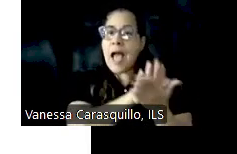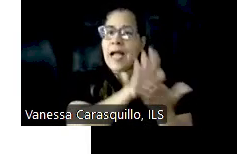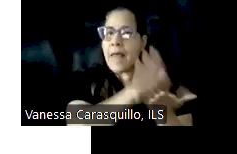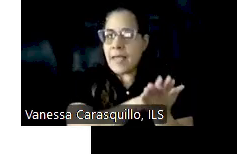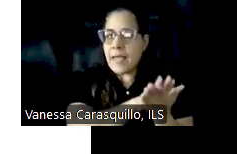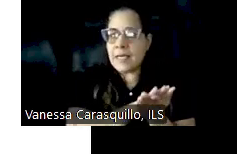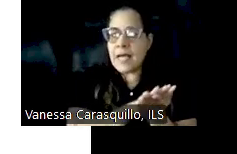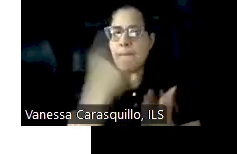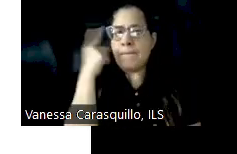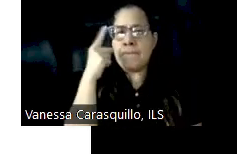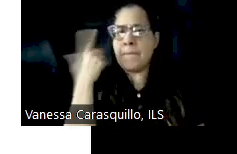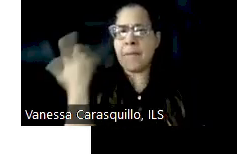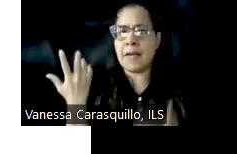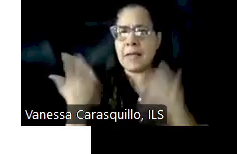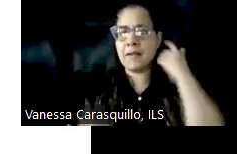poder